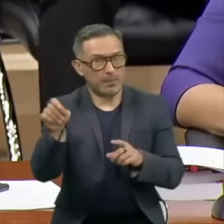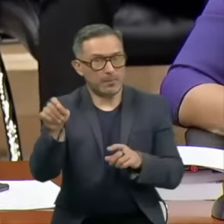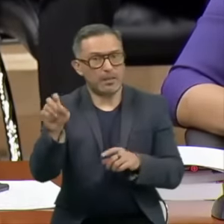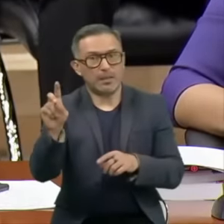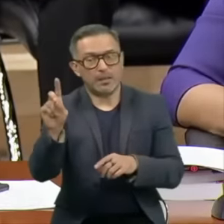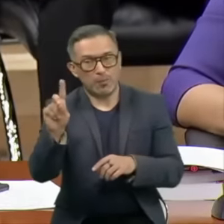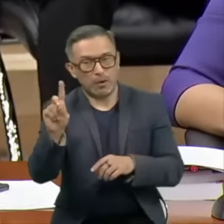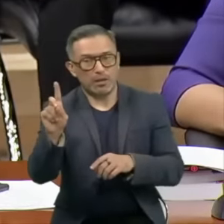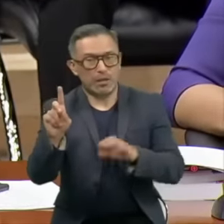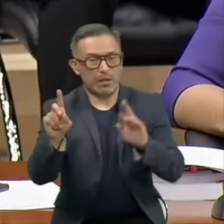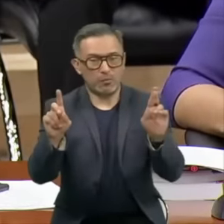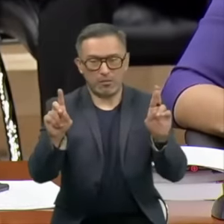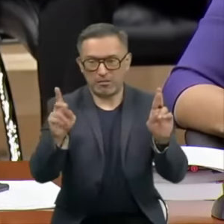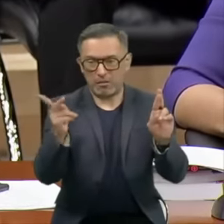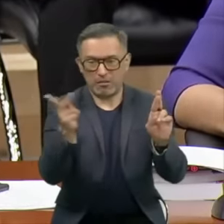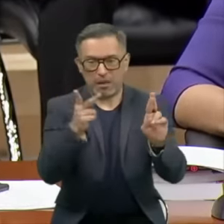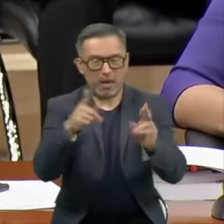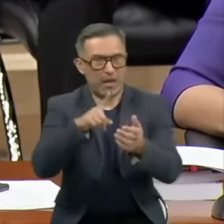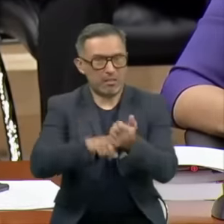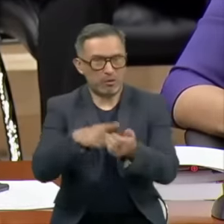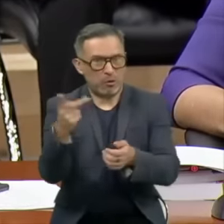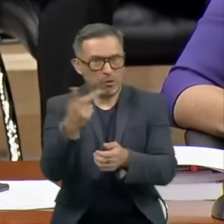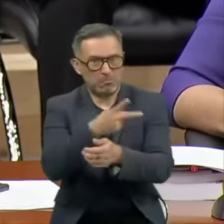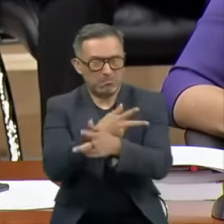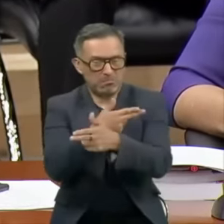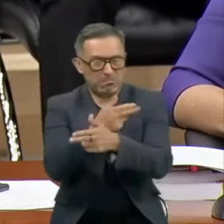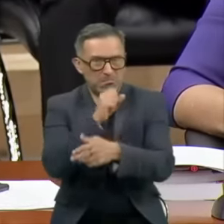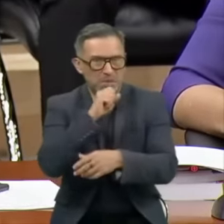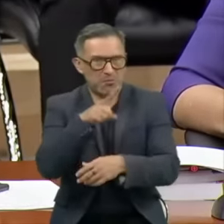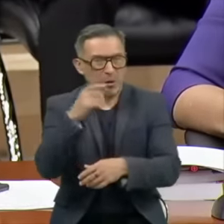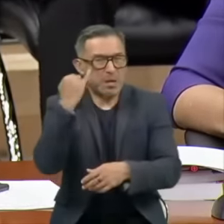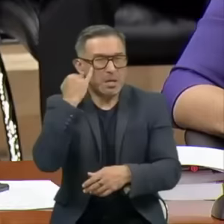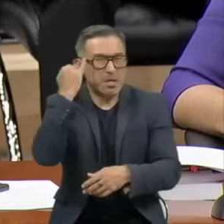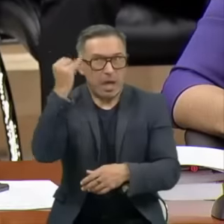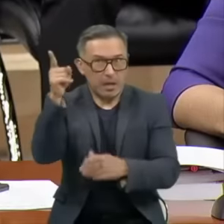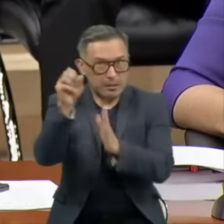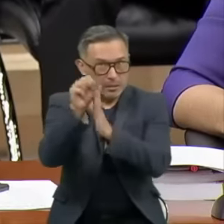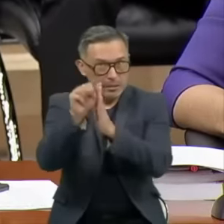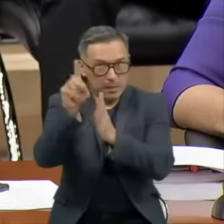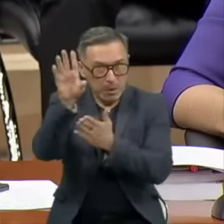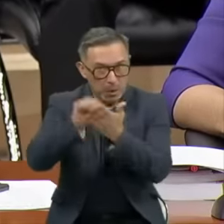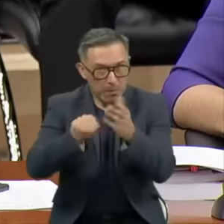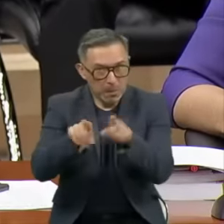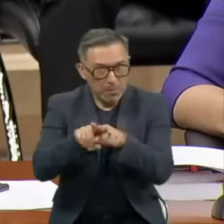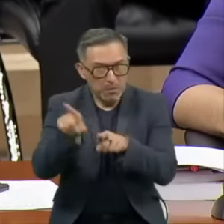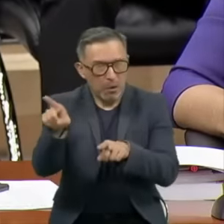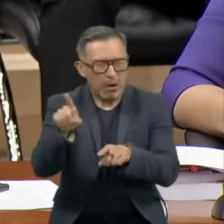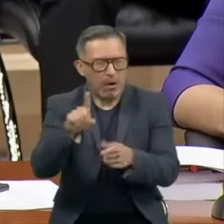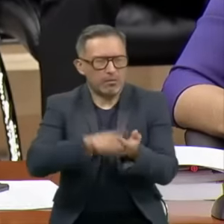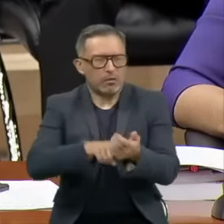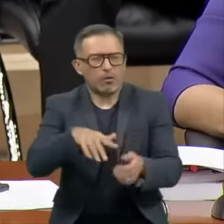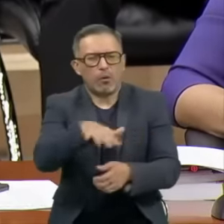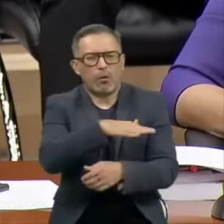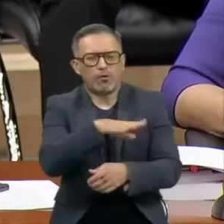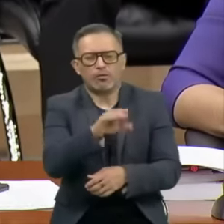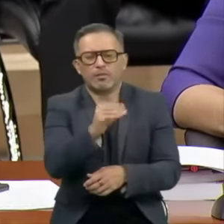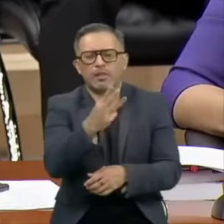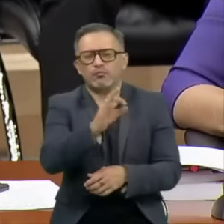en esencia lo mismo. Si estuviésemos en ese régimen, tendríamos el 93% de los senadores, punto, y